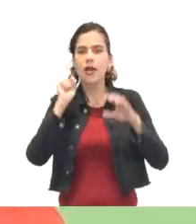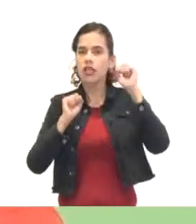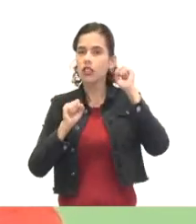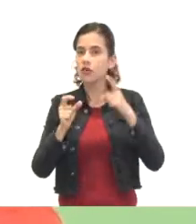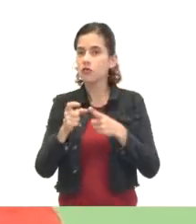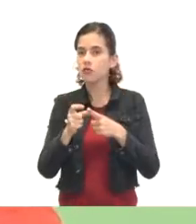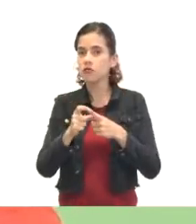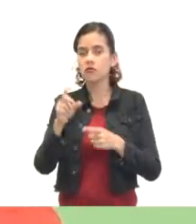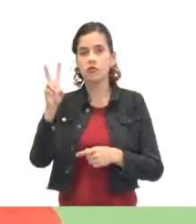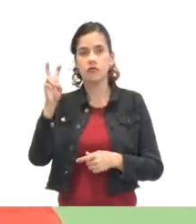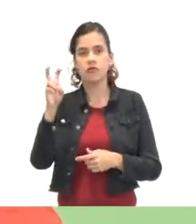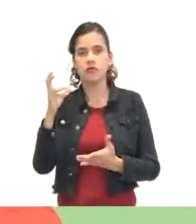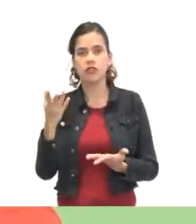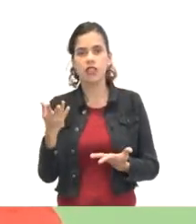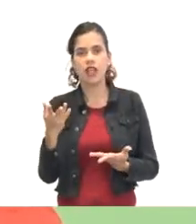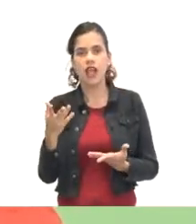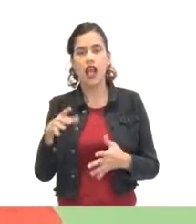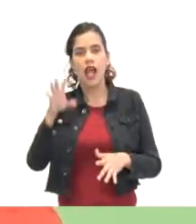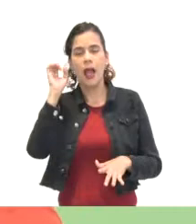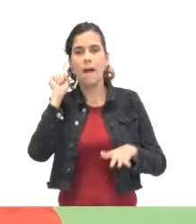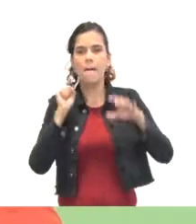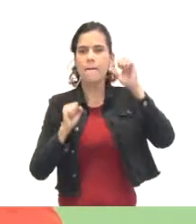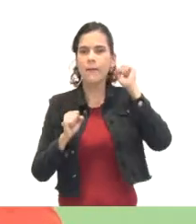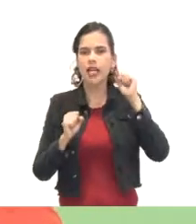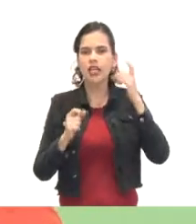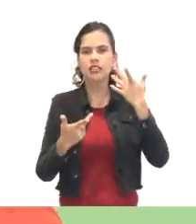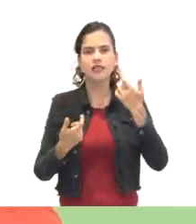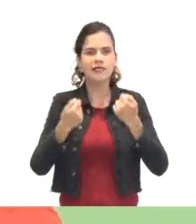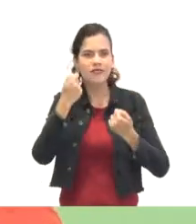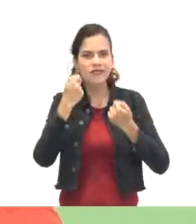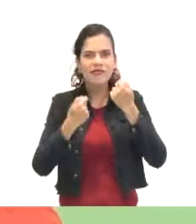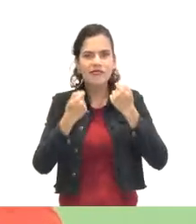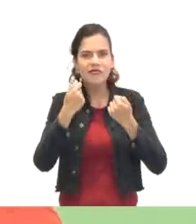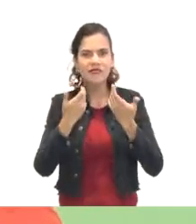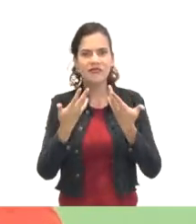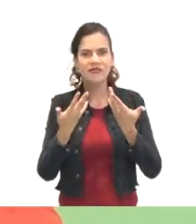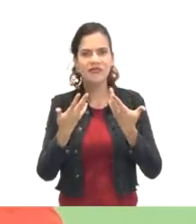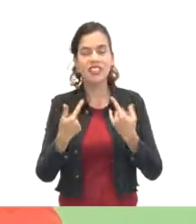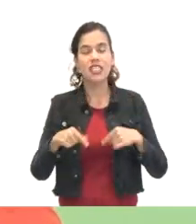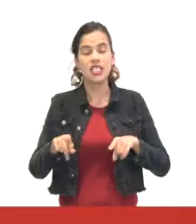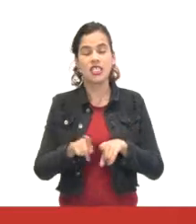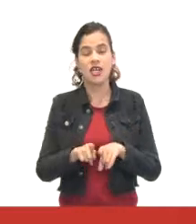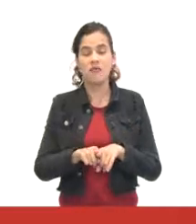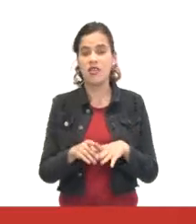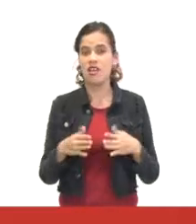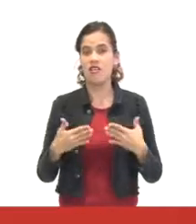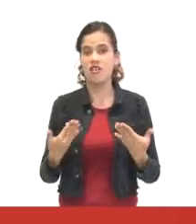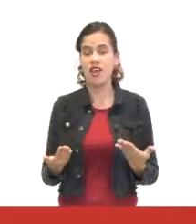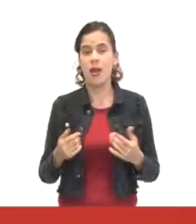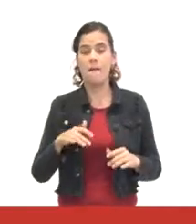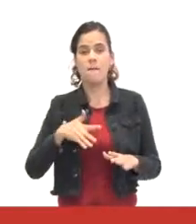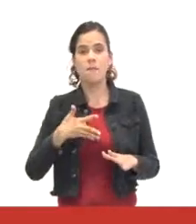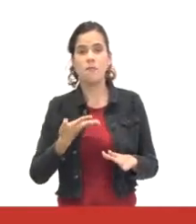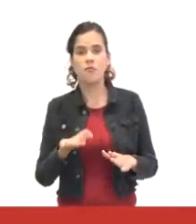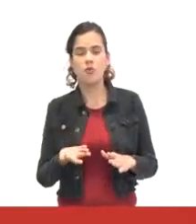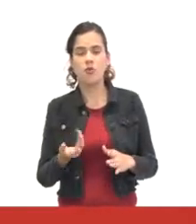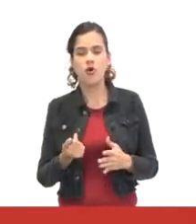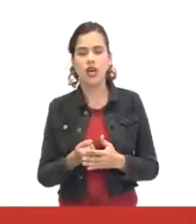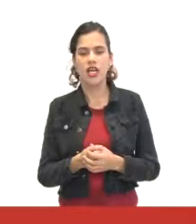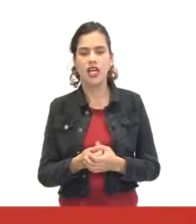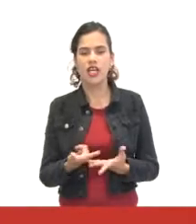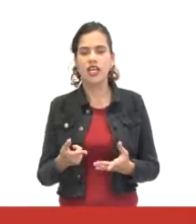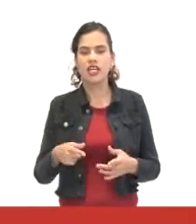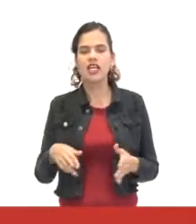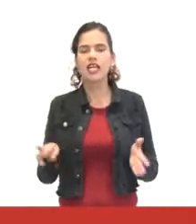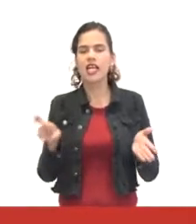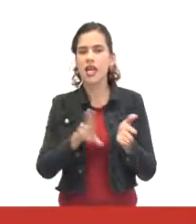vocabulario, aprendan cómo esos son de los gestos, además que puedan modelar las conductas